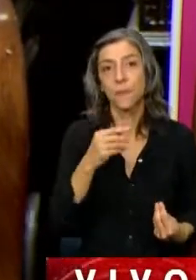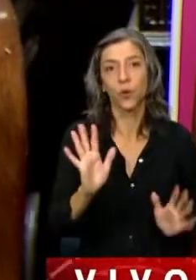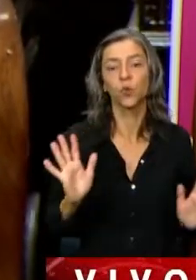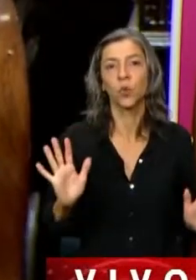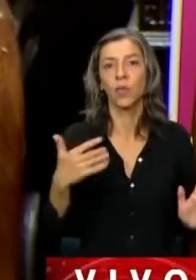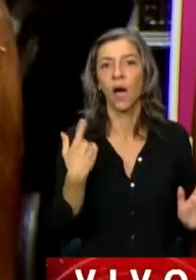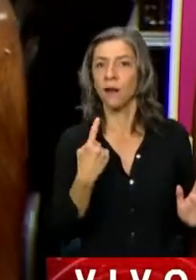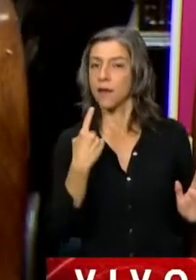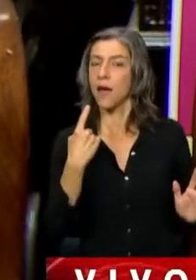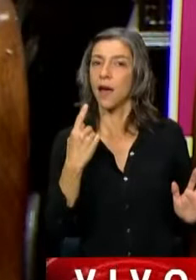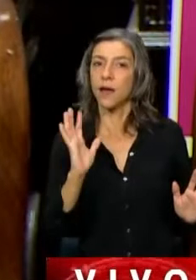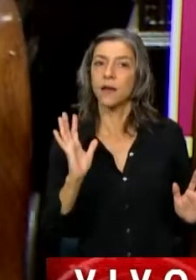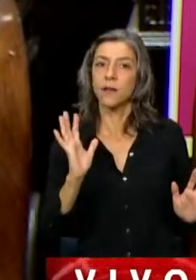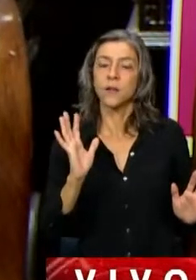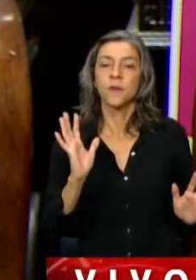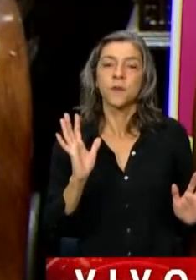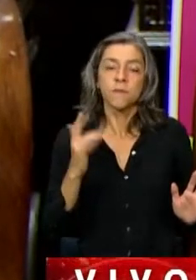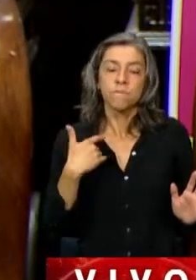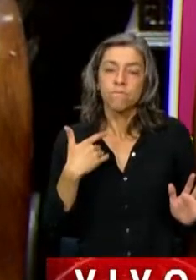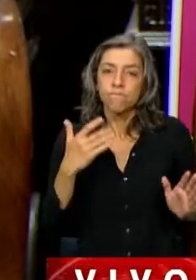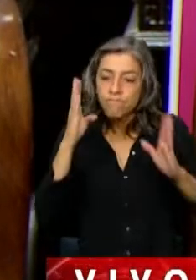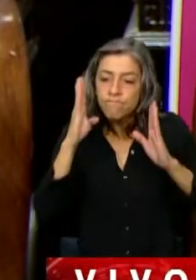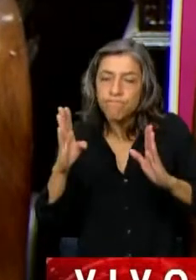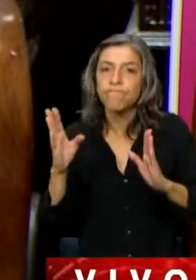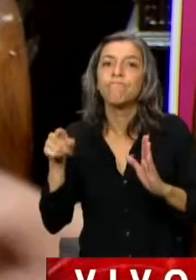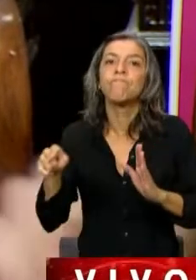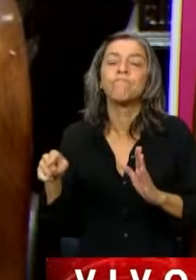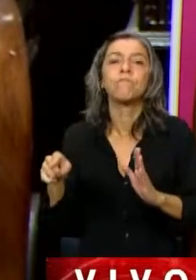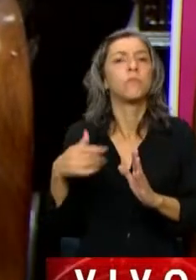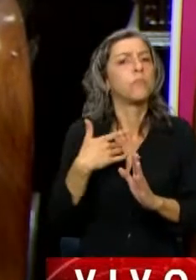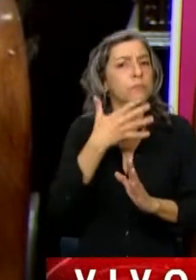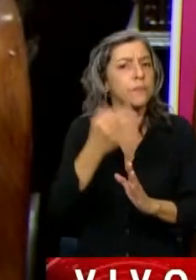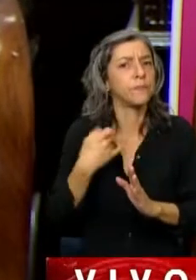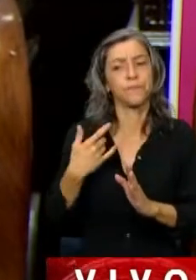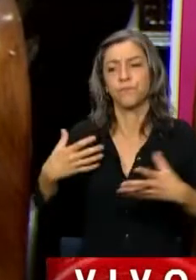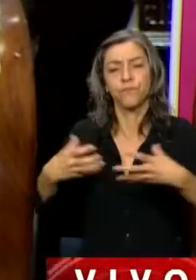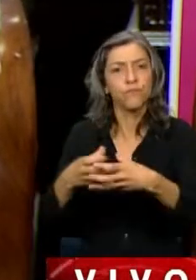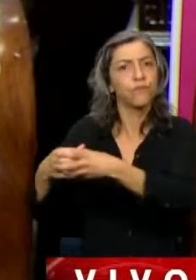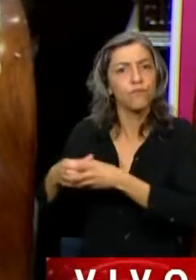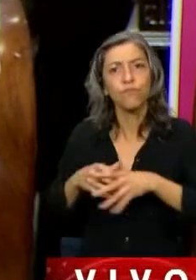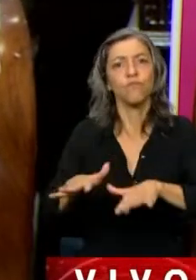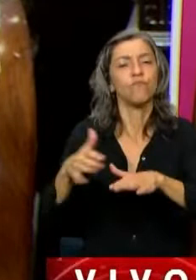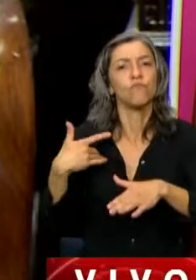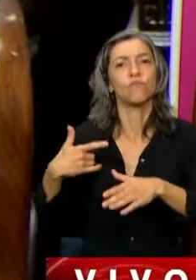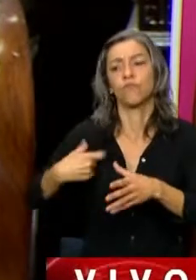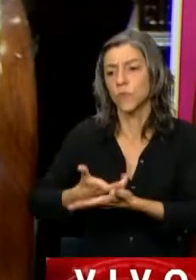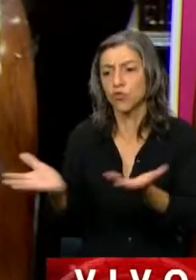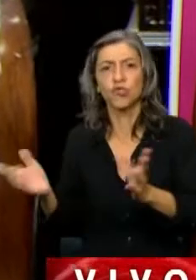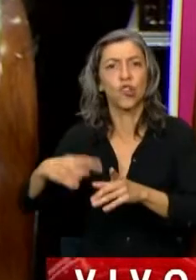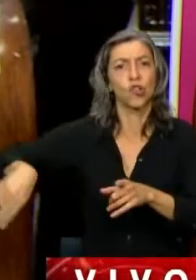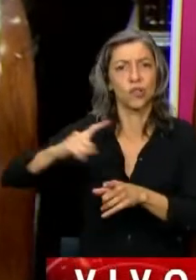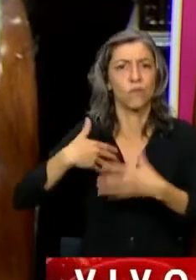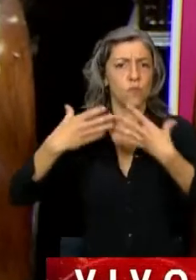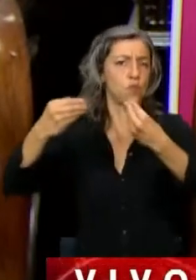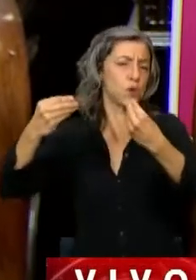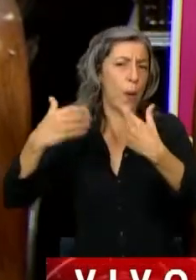que paga un costo, porque siempre cuando los movimientos sociales, populares, la militancia visibiliza un